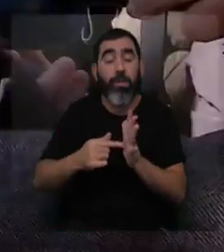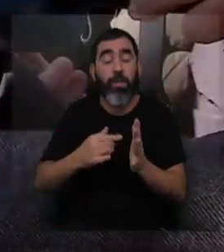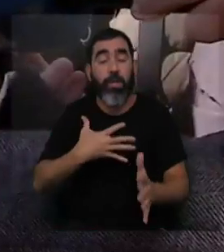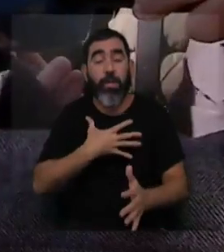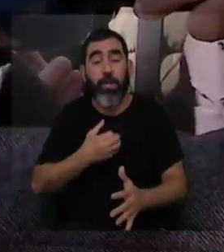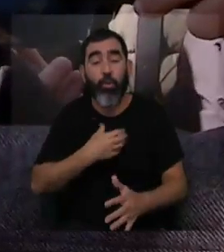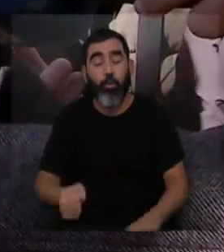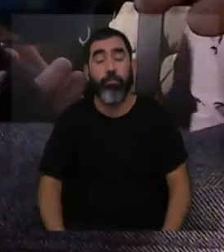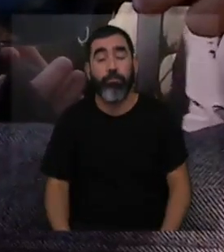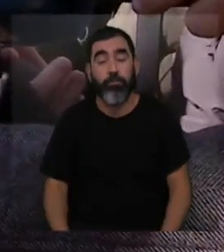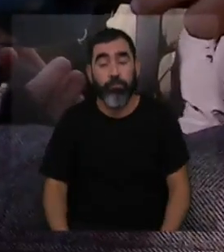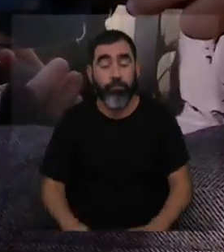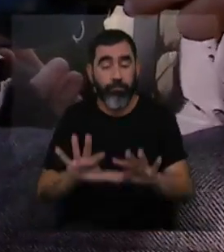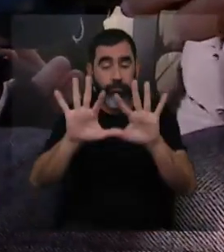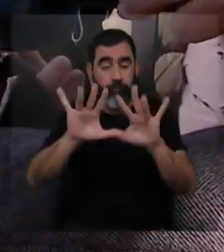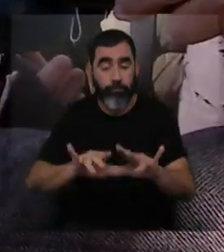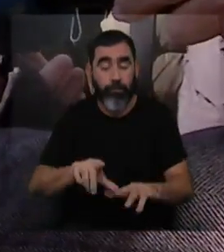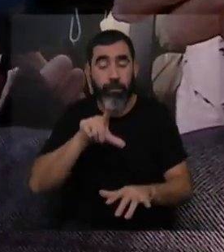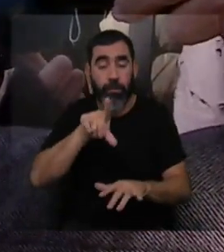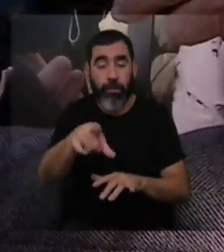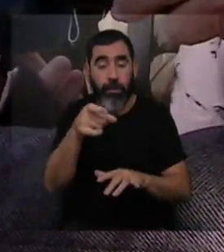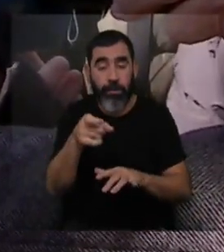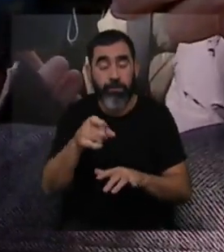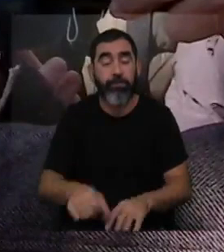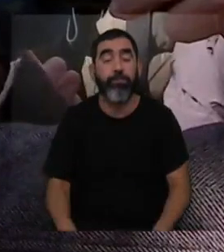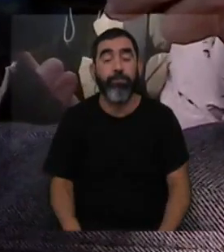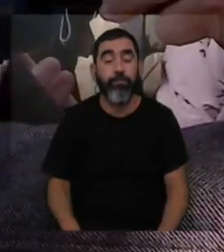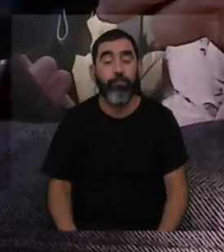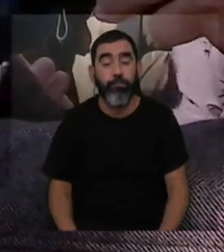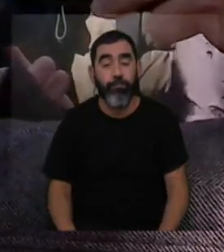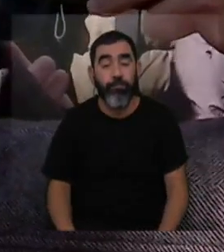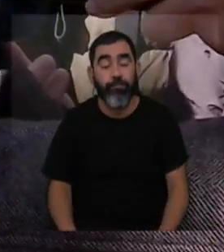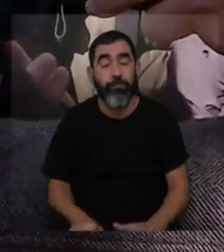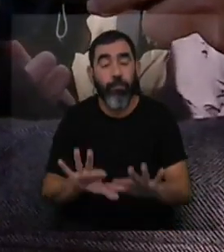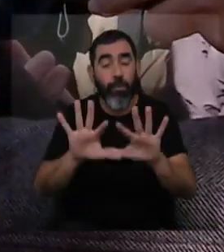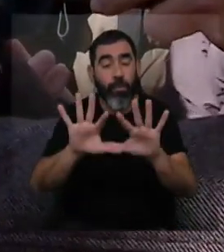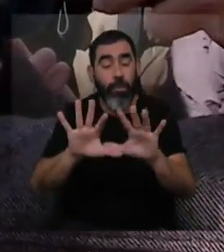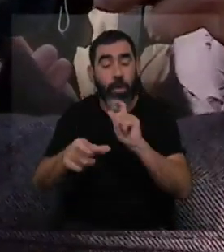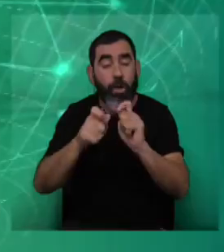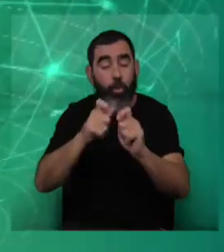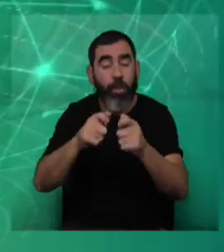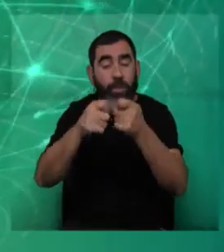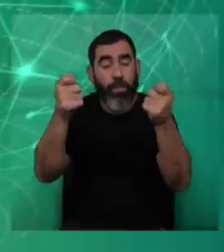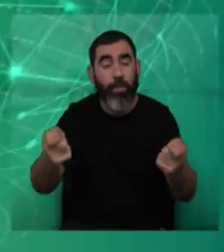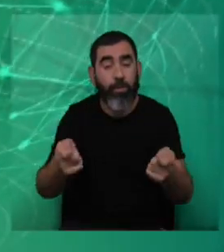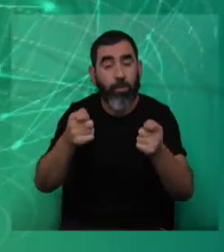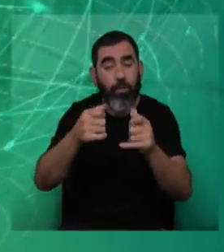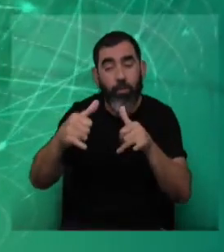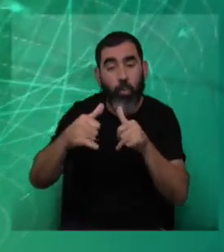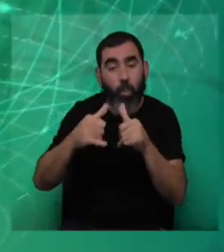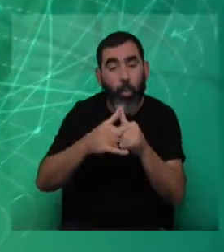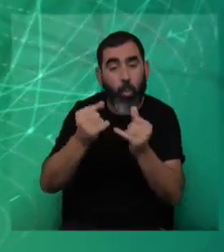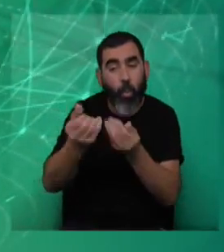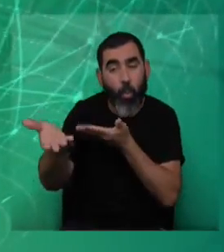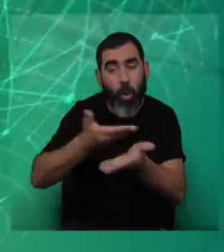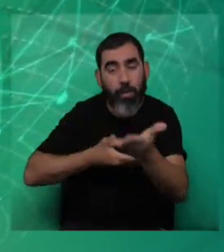Partido Nacional, escribió Iturralde en su cuenta de la red social X. Una nota aparecida en el semanario Búsqueda reveló parte de los mensajes que